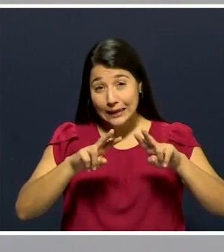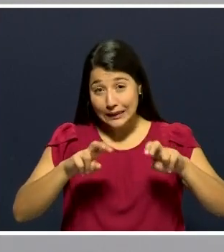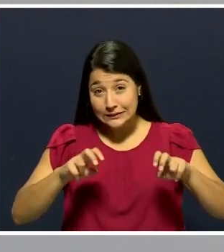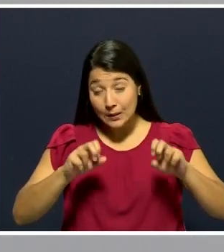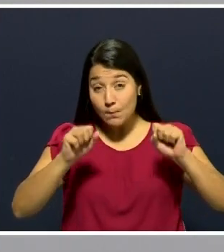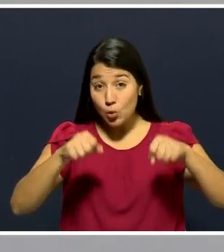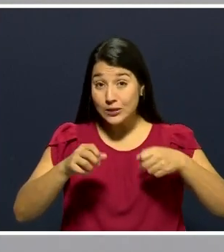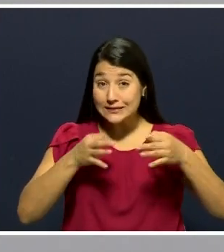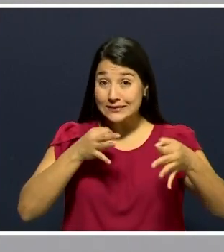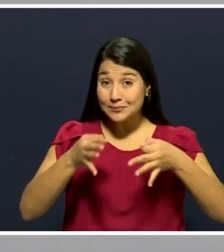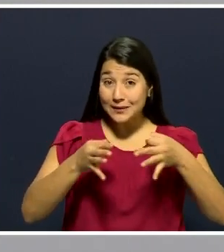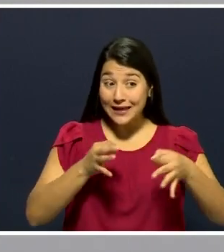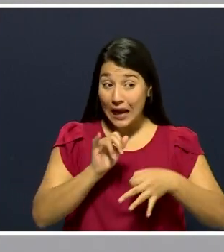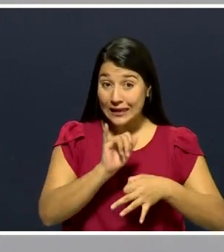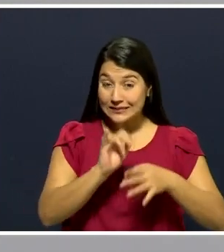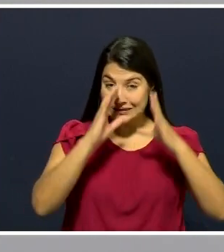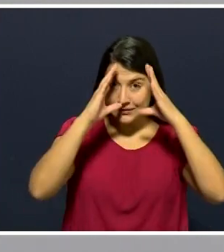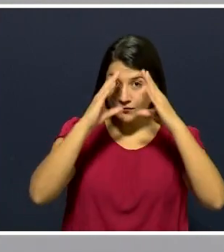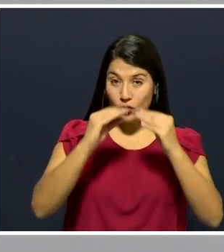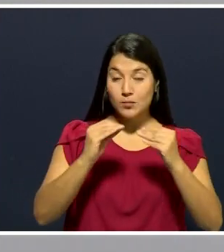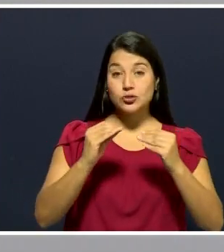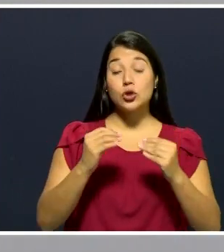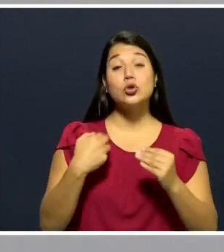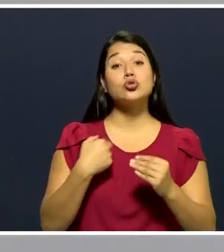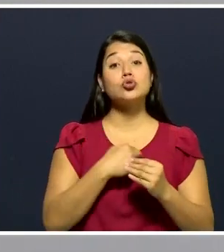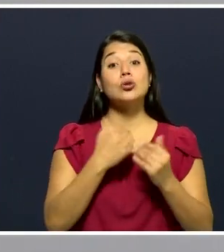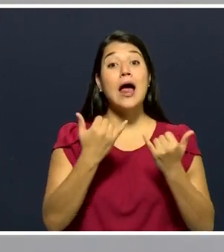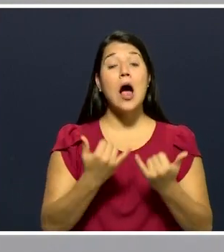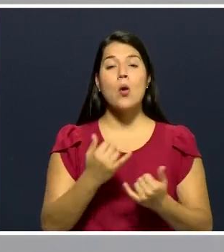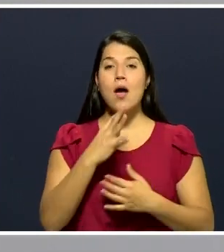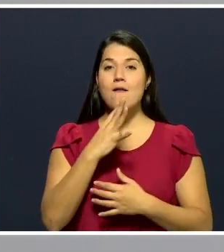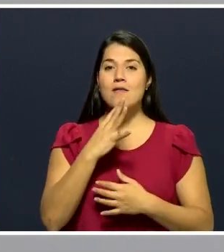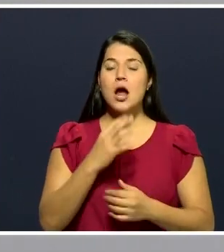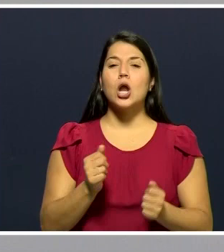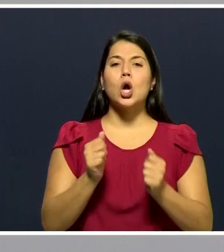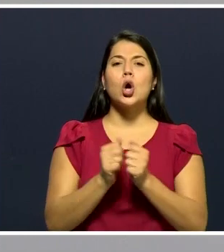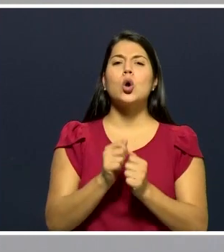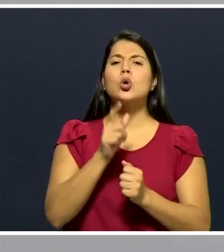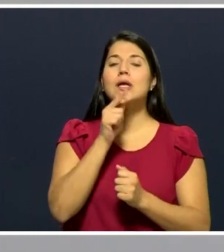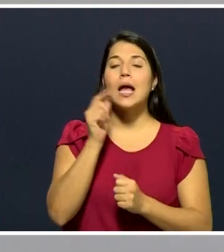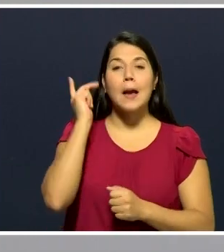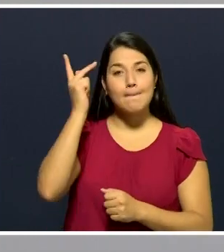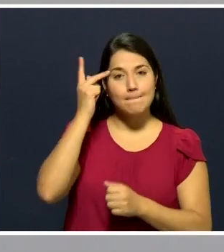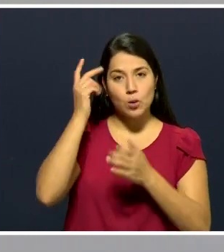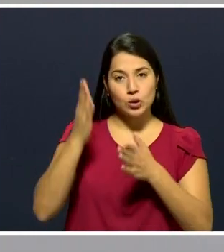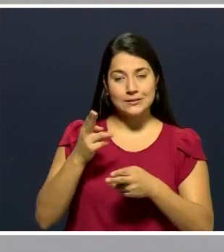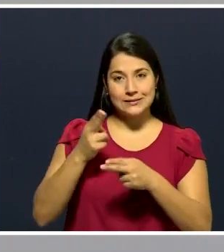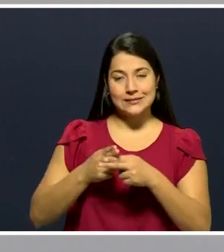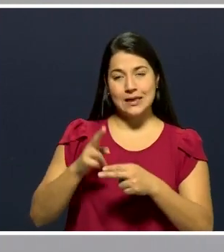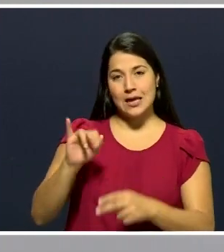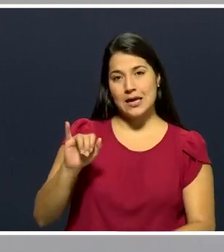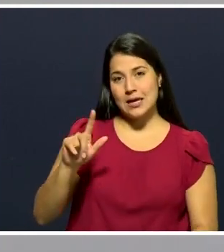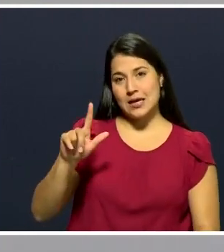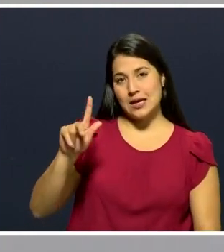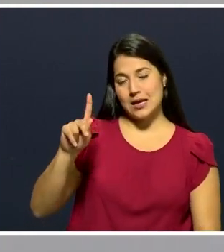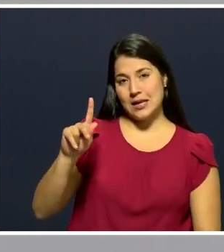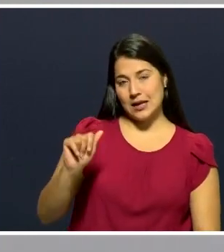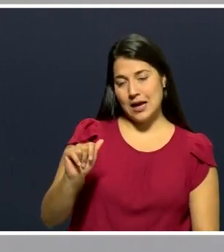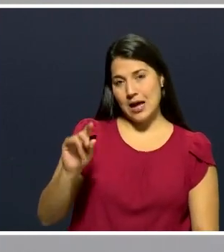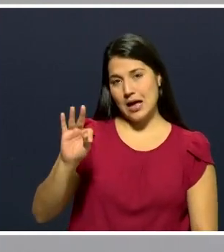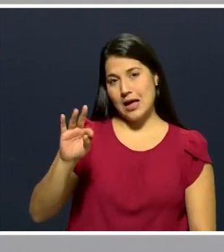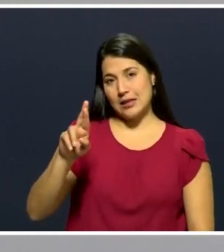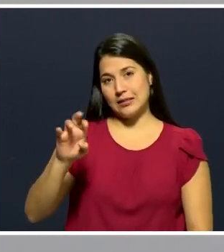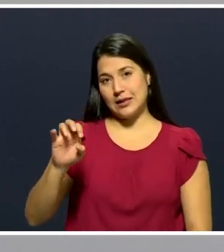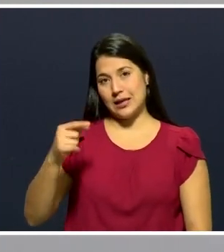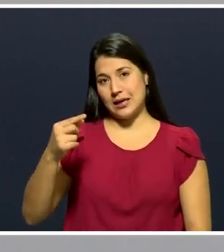contexto a estas informaciones, vamos a conversar ahora con la politóloga Ilka Treminio y con el